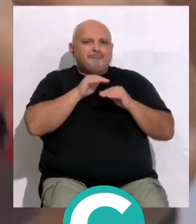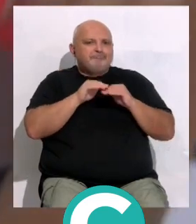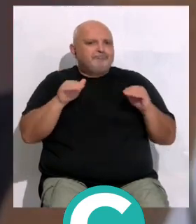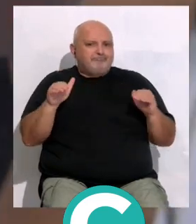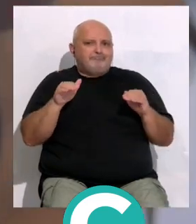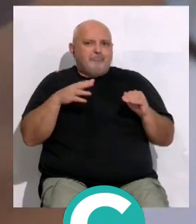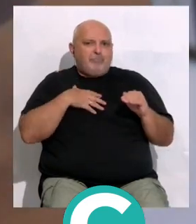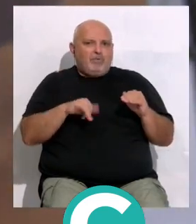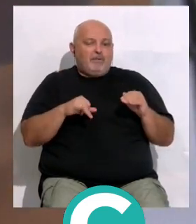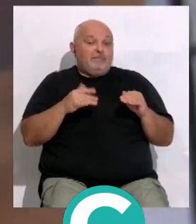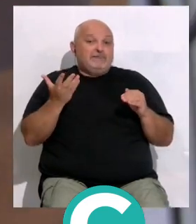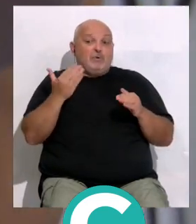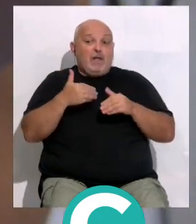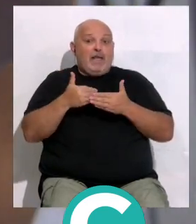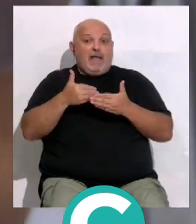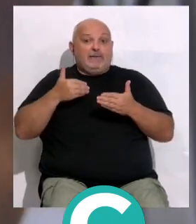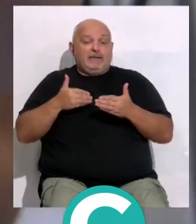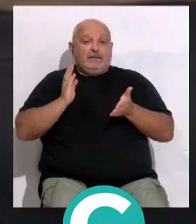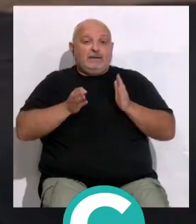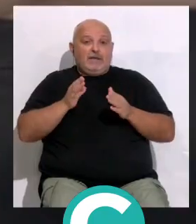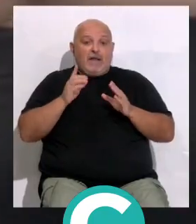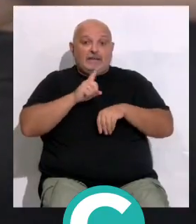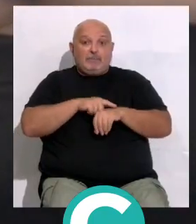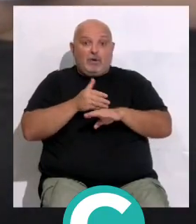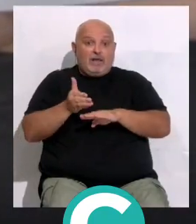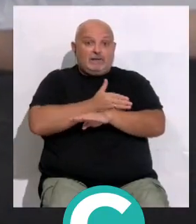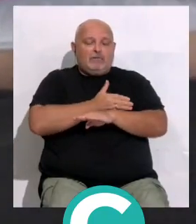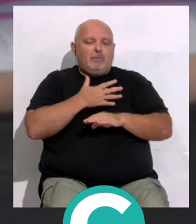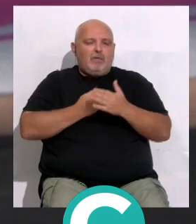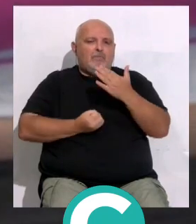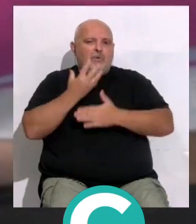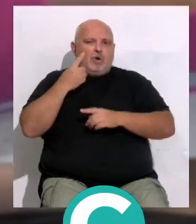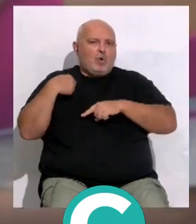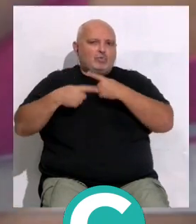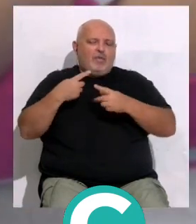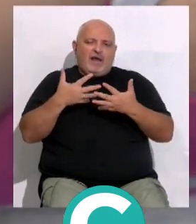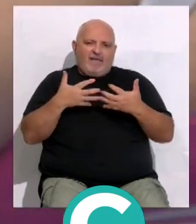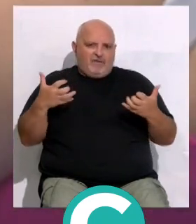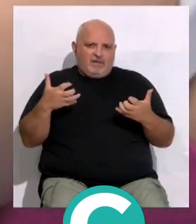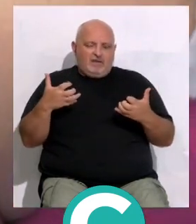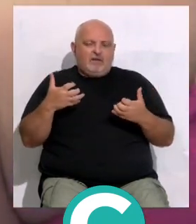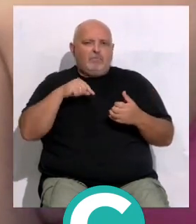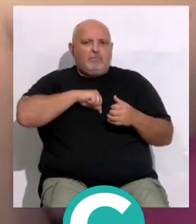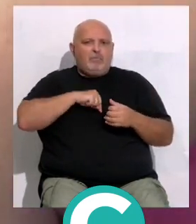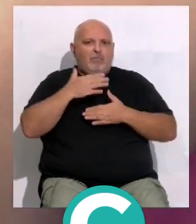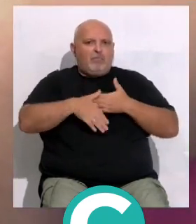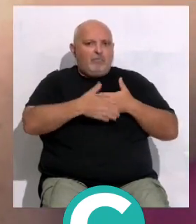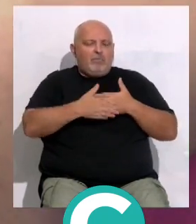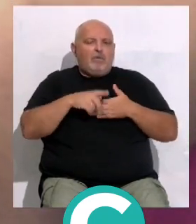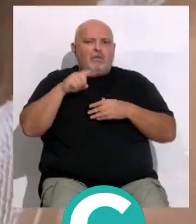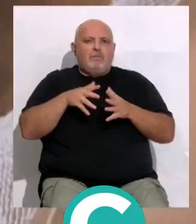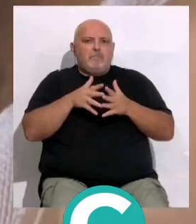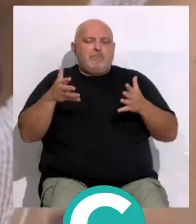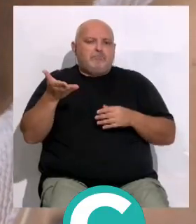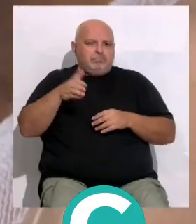silenciosa y que, si no se trata adecuadamente y a tiempo, puede provocar consecuencias graves, incapacidad y aumentar